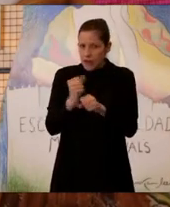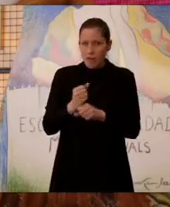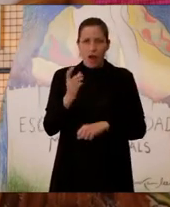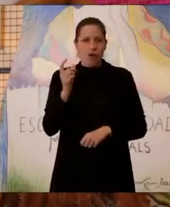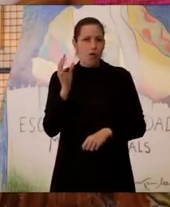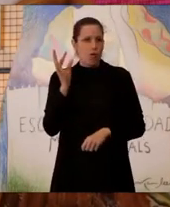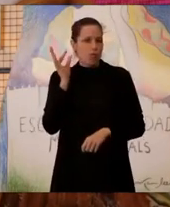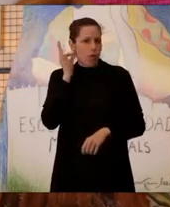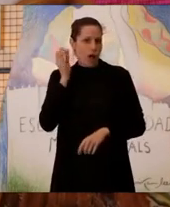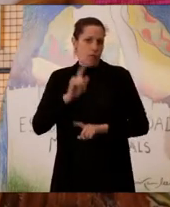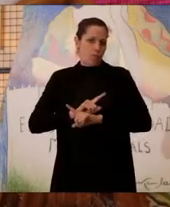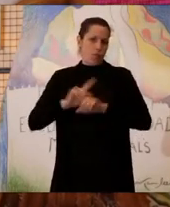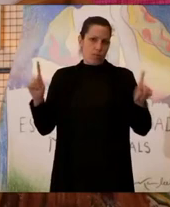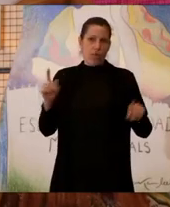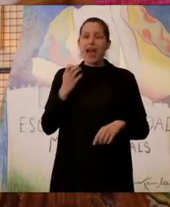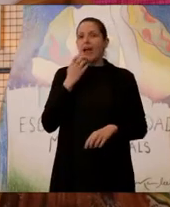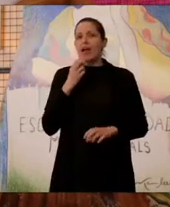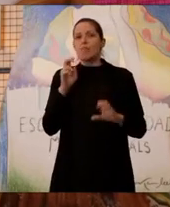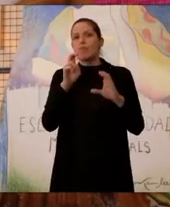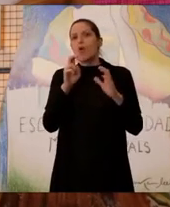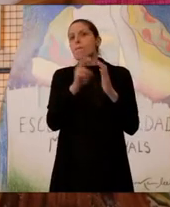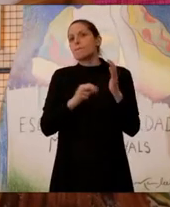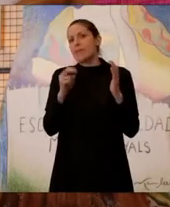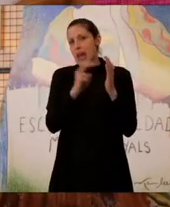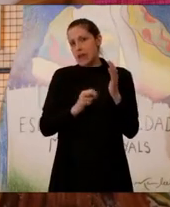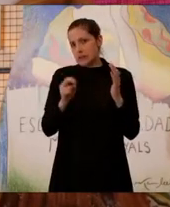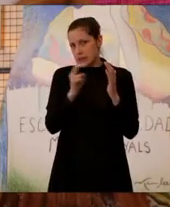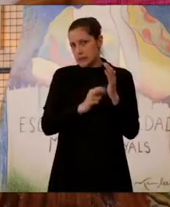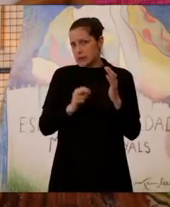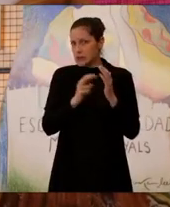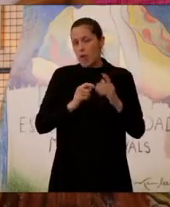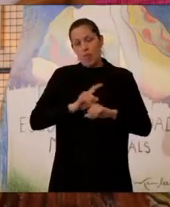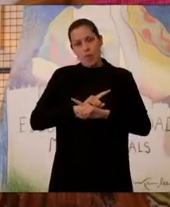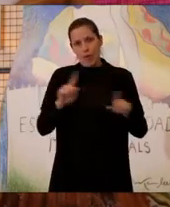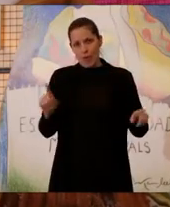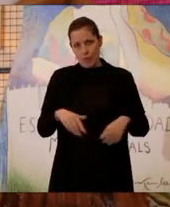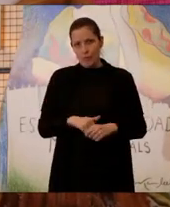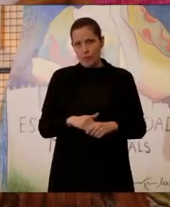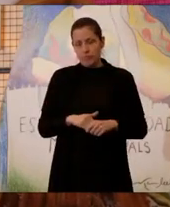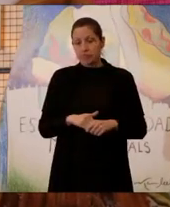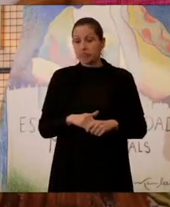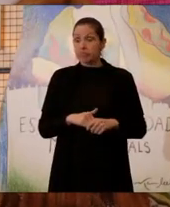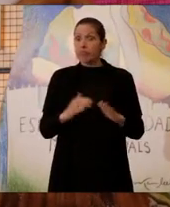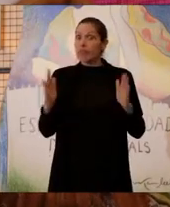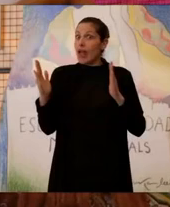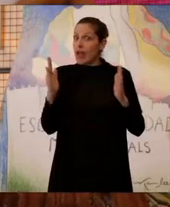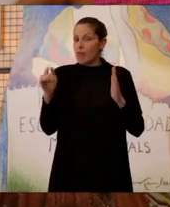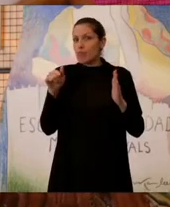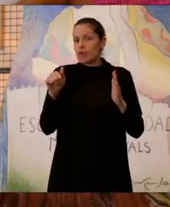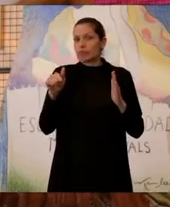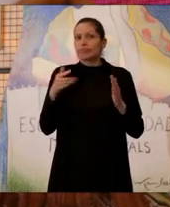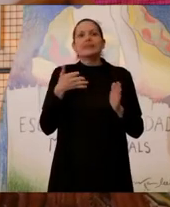Las Minas que trabajarán en las minas está prohibido claro aquello había sido una protección para las mujeres